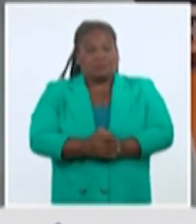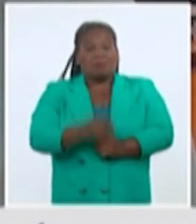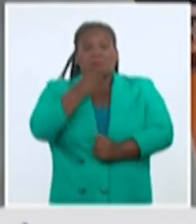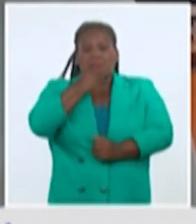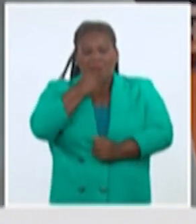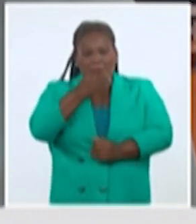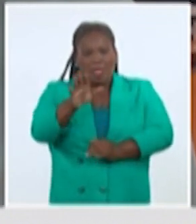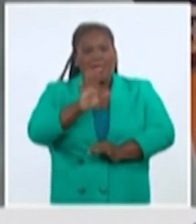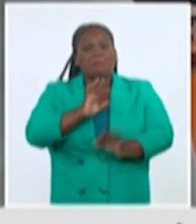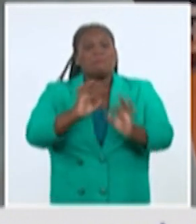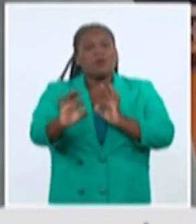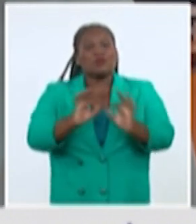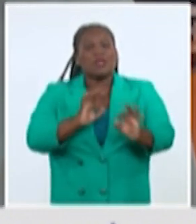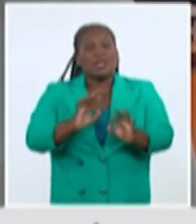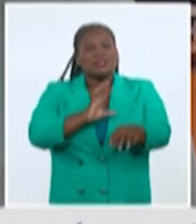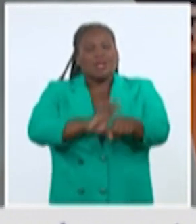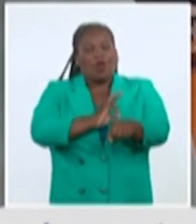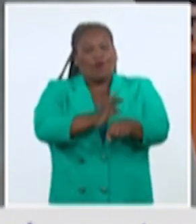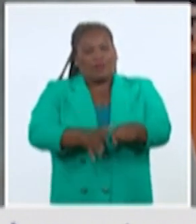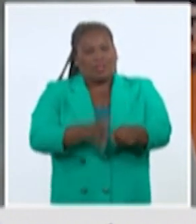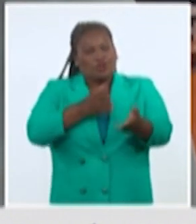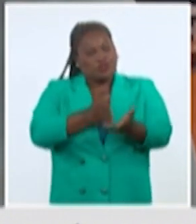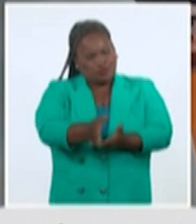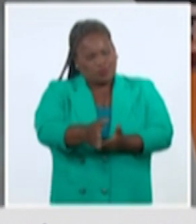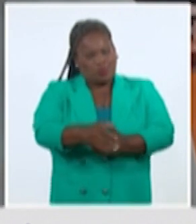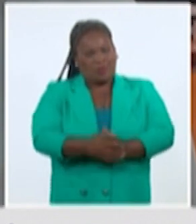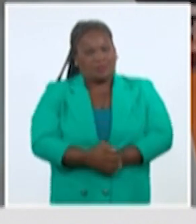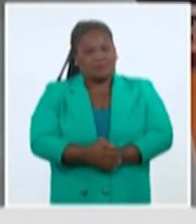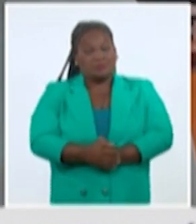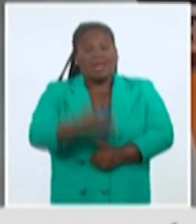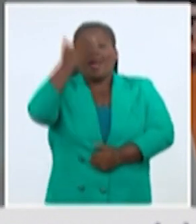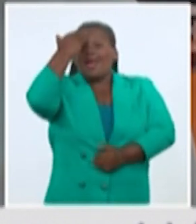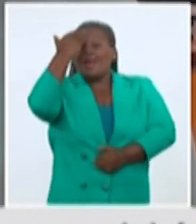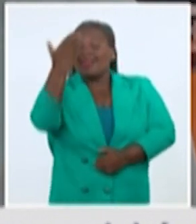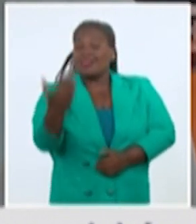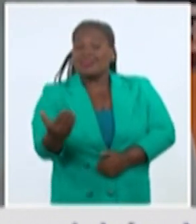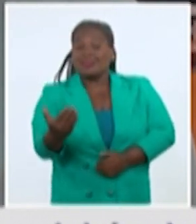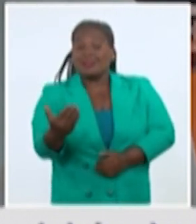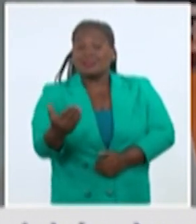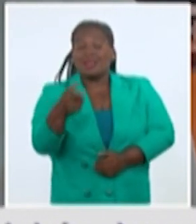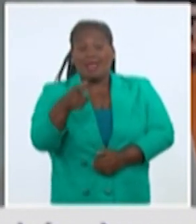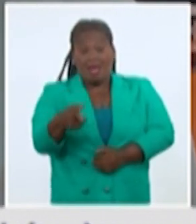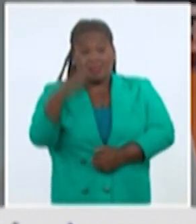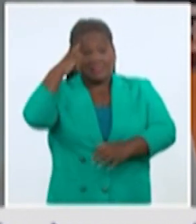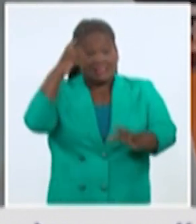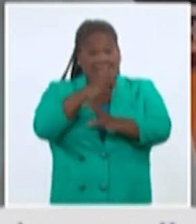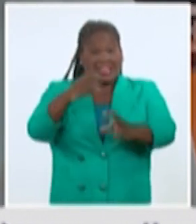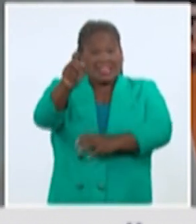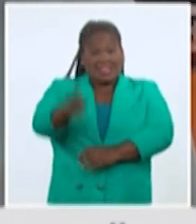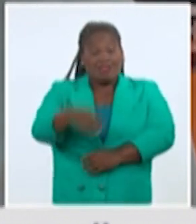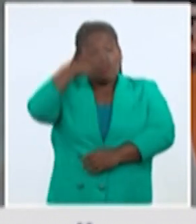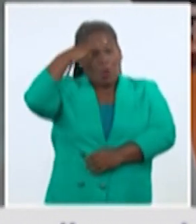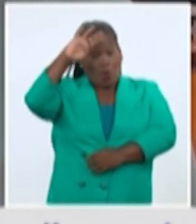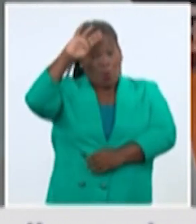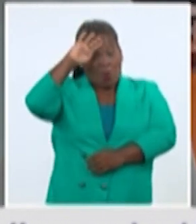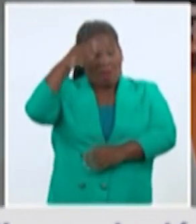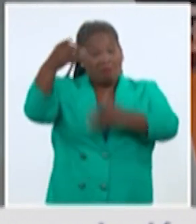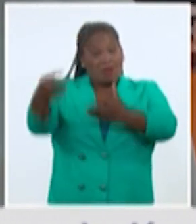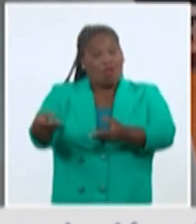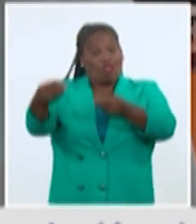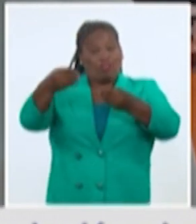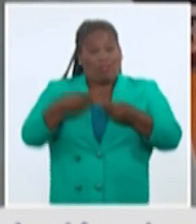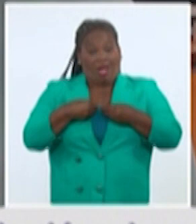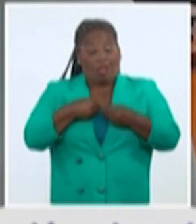esta situación del COVID. Para poder agradecer así al talento de nuestros científicos el habernos dotado